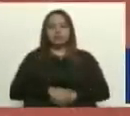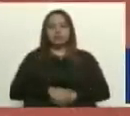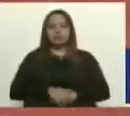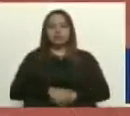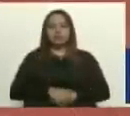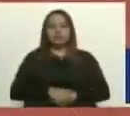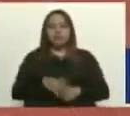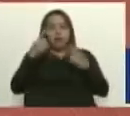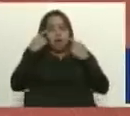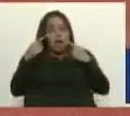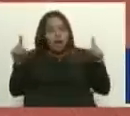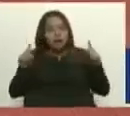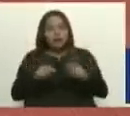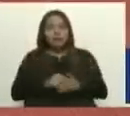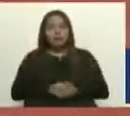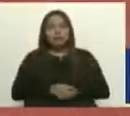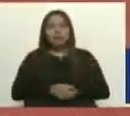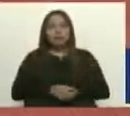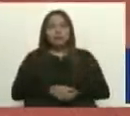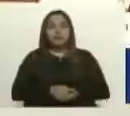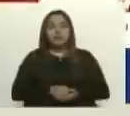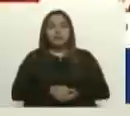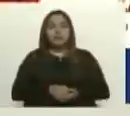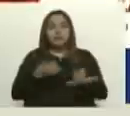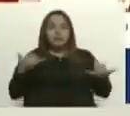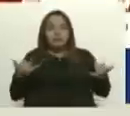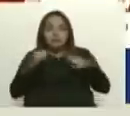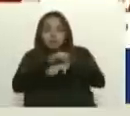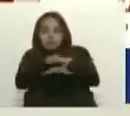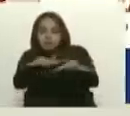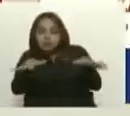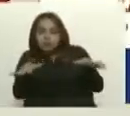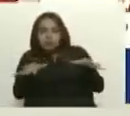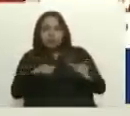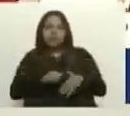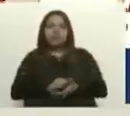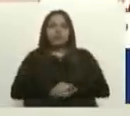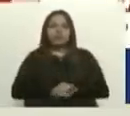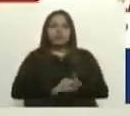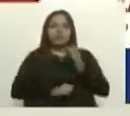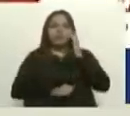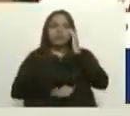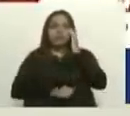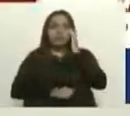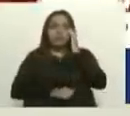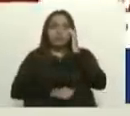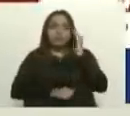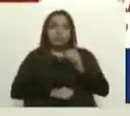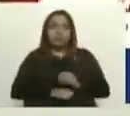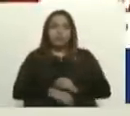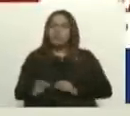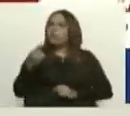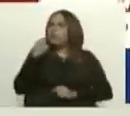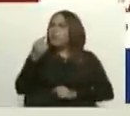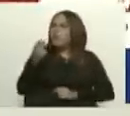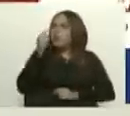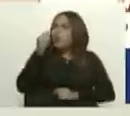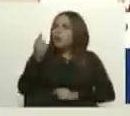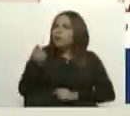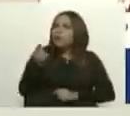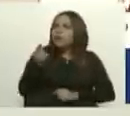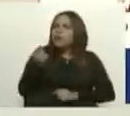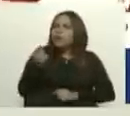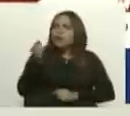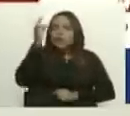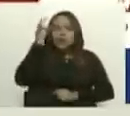Claro, ya aquí todo está sobre la mesa, ya aquí ya no hay carta, ¿cómo se llama? Ni por debajo, ¿cómo es lo que dijo el señor? Filosa,